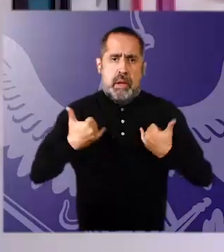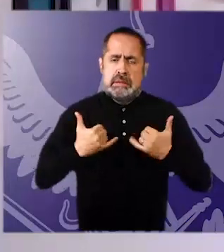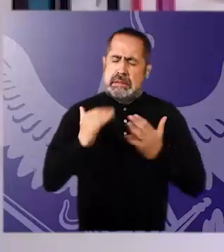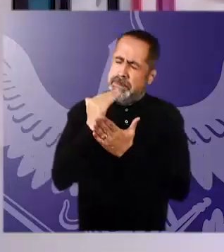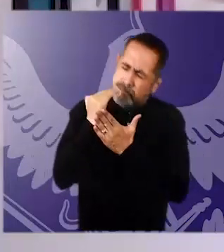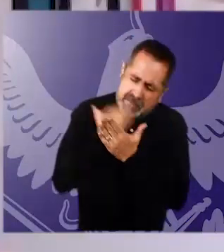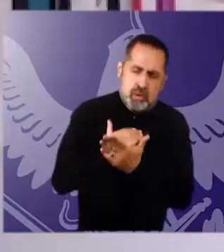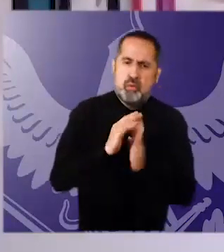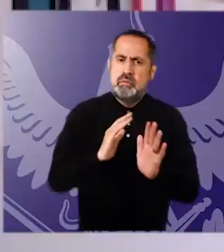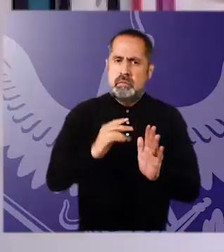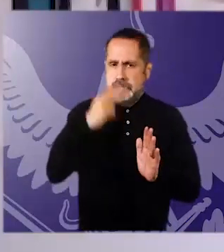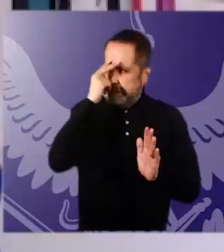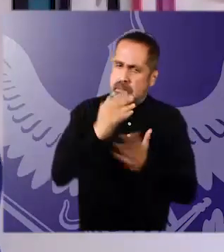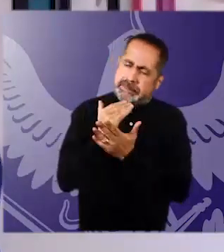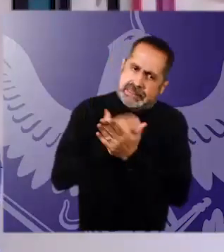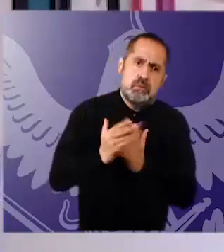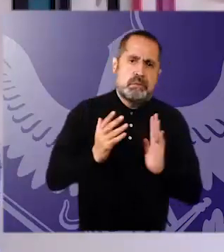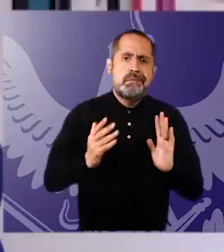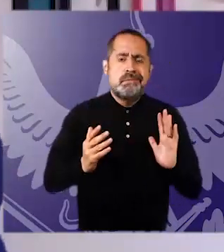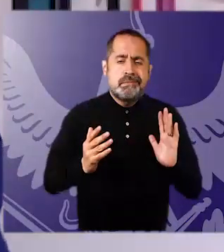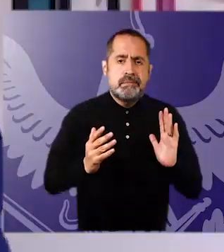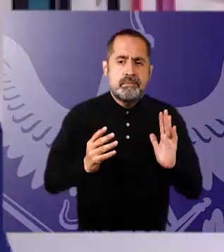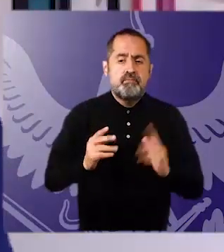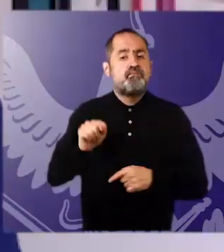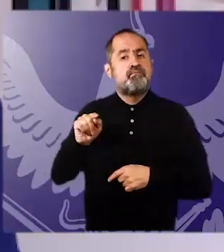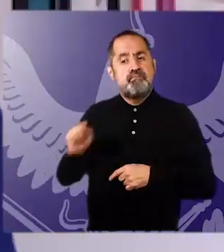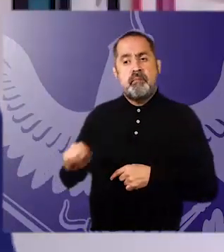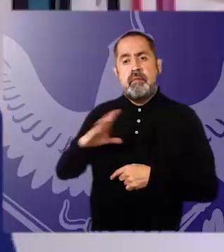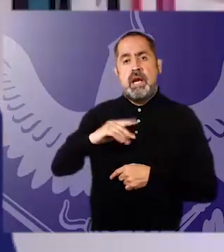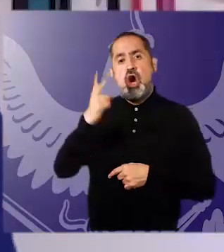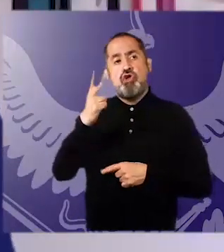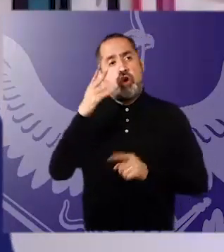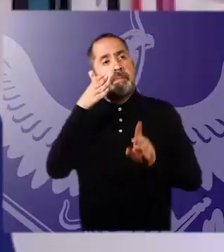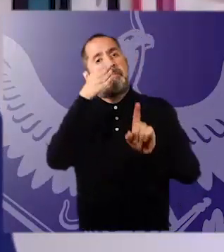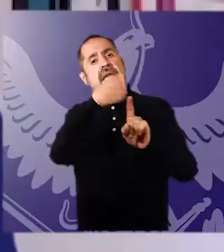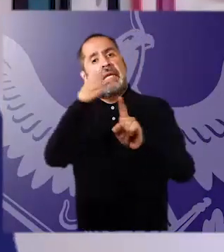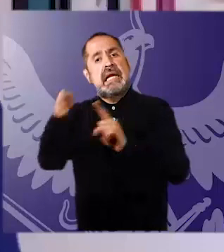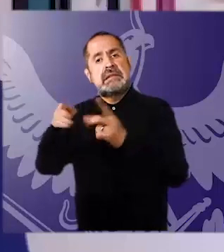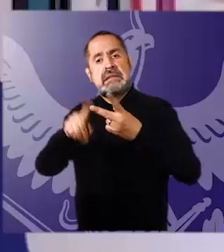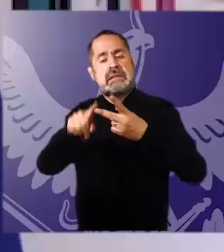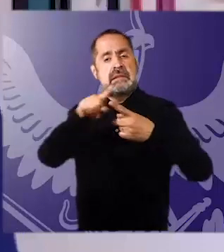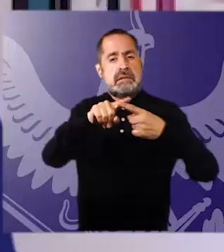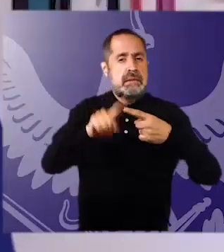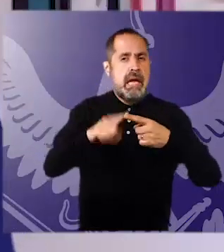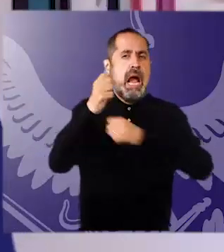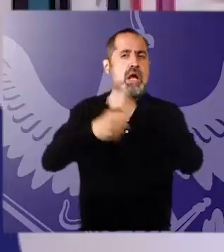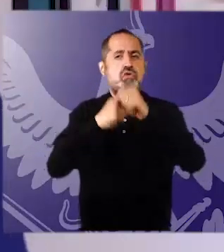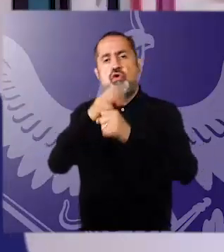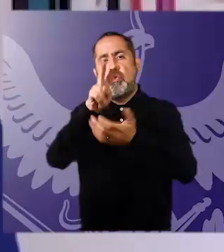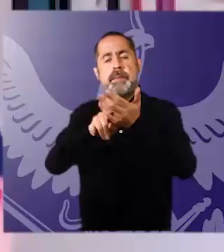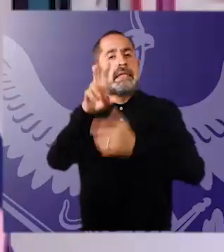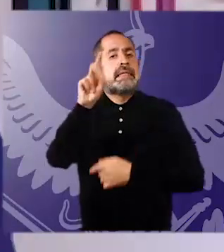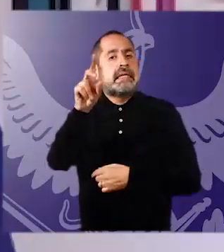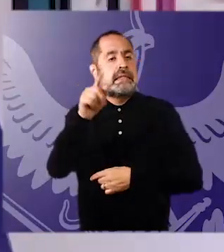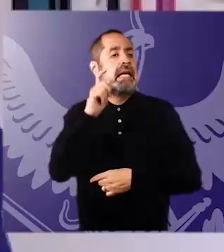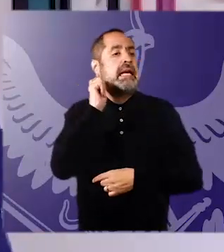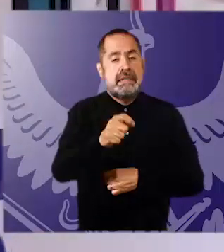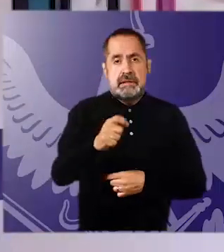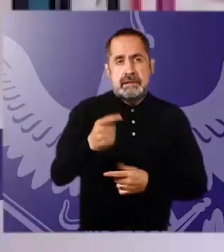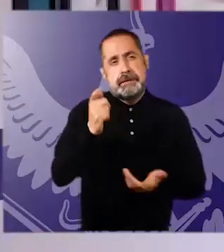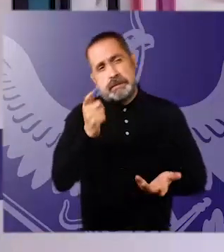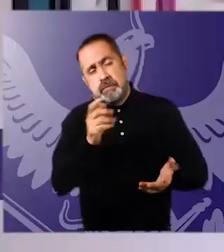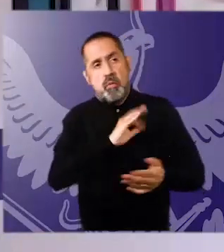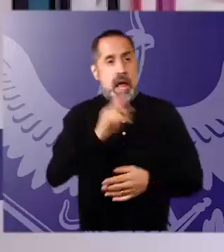de embarazos en adolescentes en México. La ENAPEA tiene dos metas para